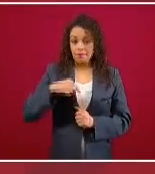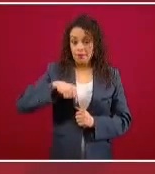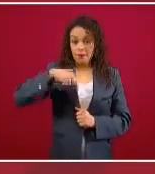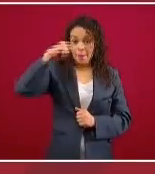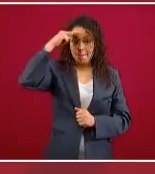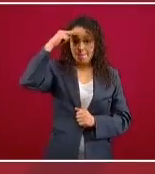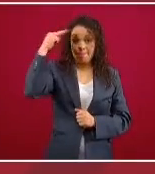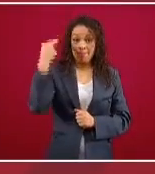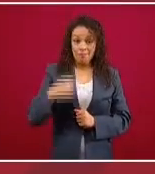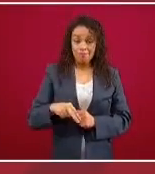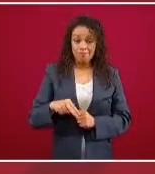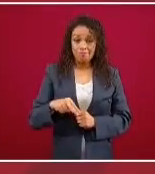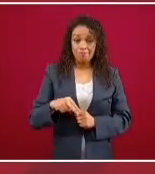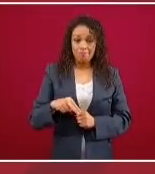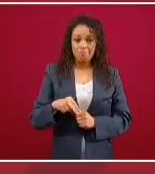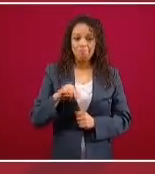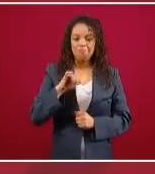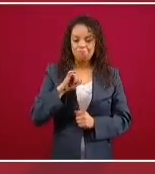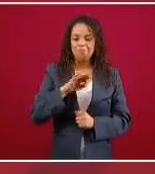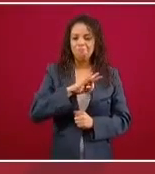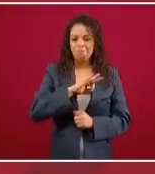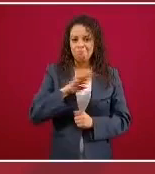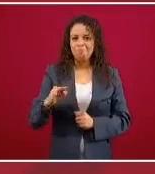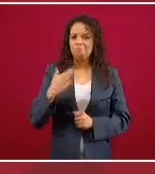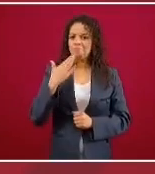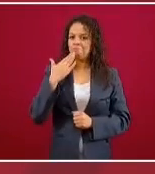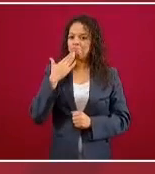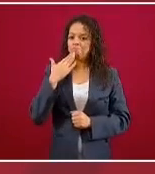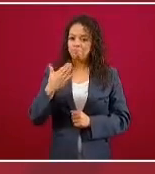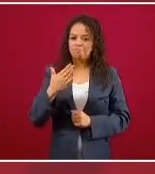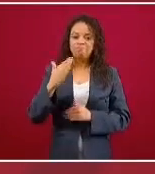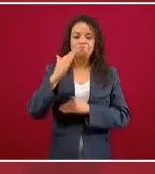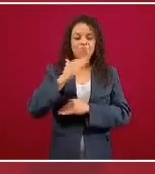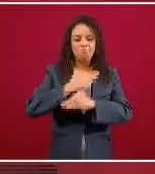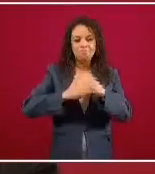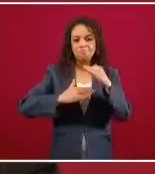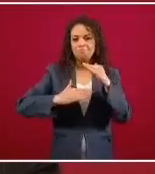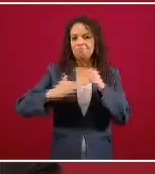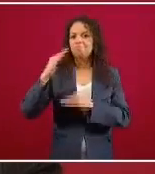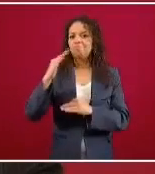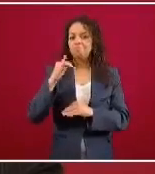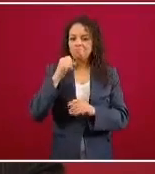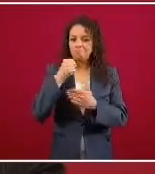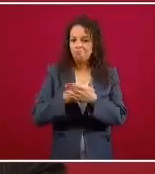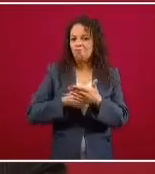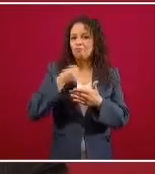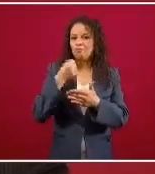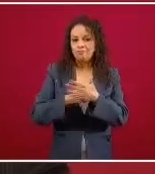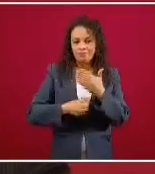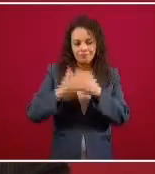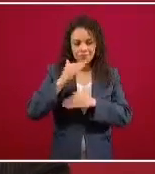México saldrá adelante, como lo dijimos desde